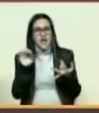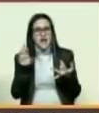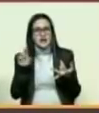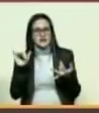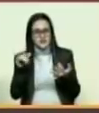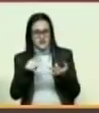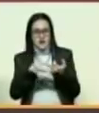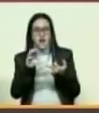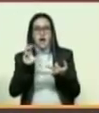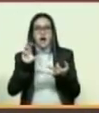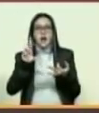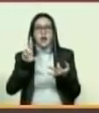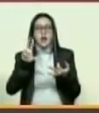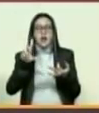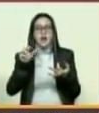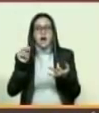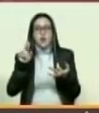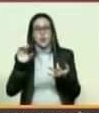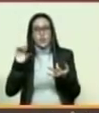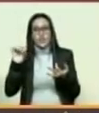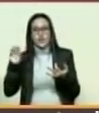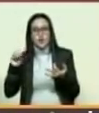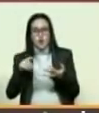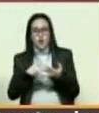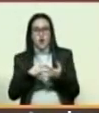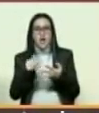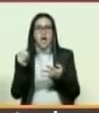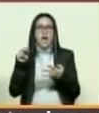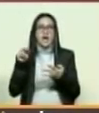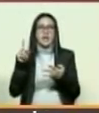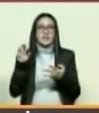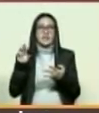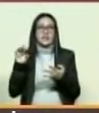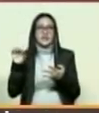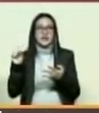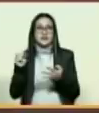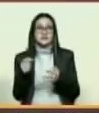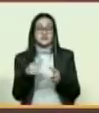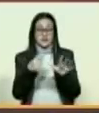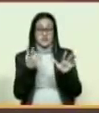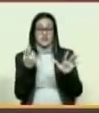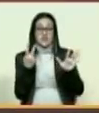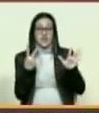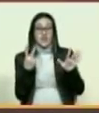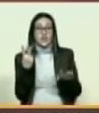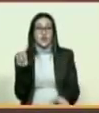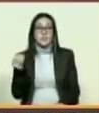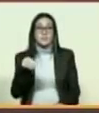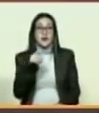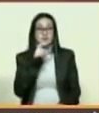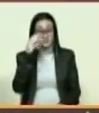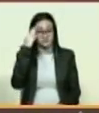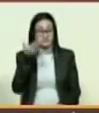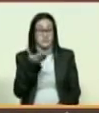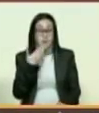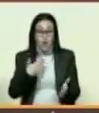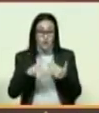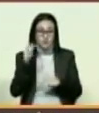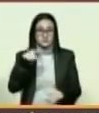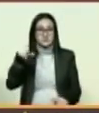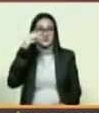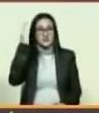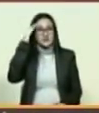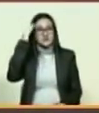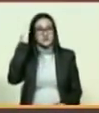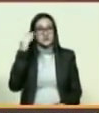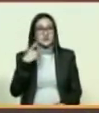Fermín, Andrés Velázquez, y por ahí vienen 2 más, que en los próximos días se enterarán ustedes quiénes son.